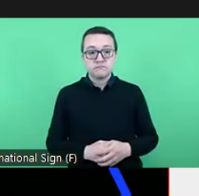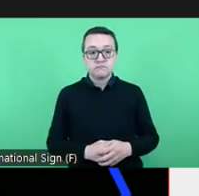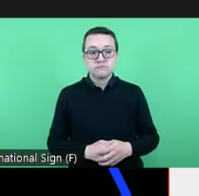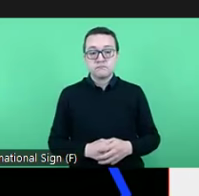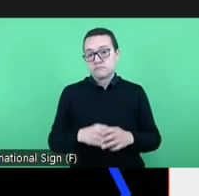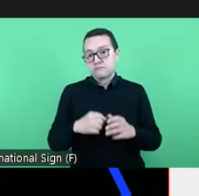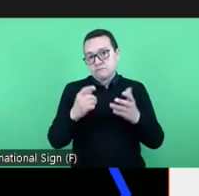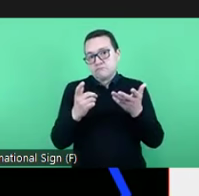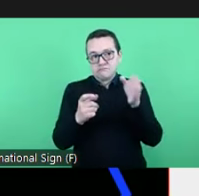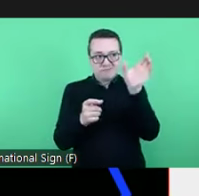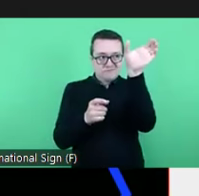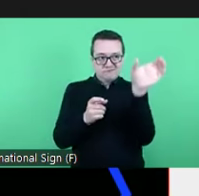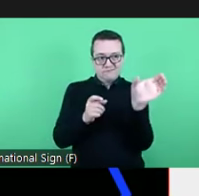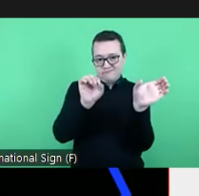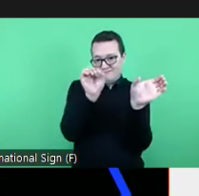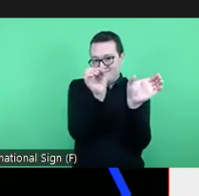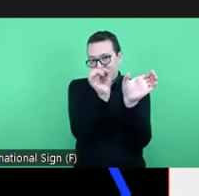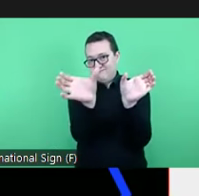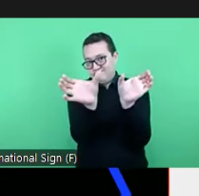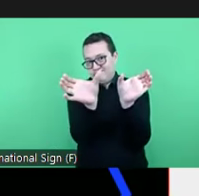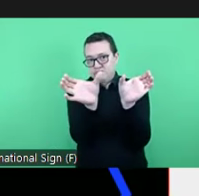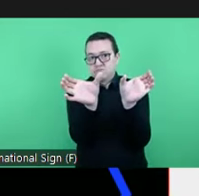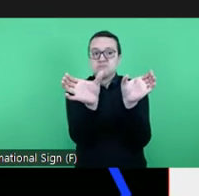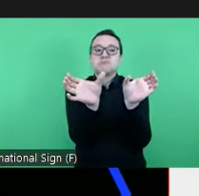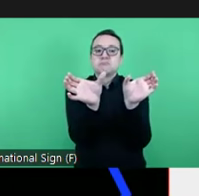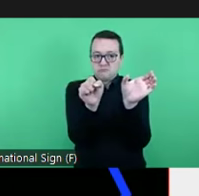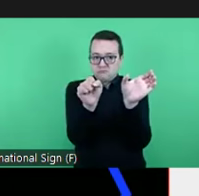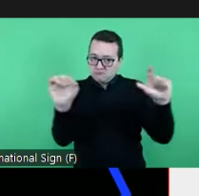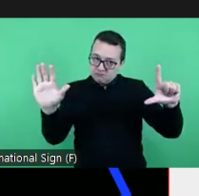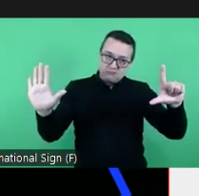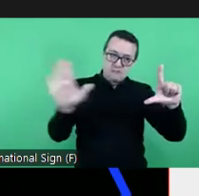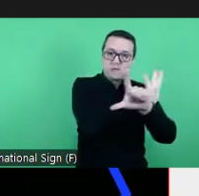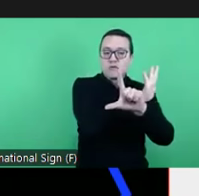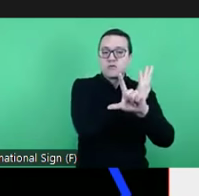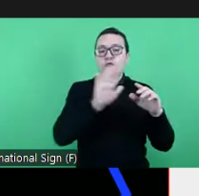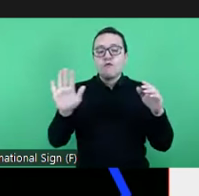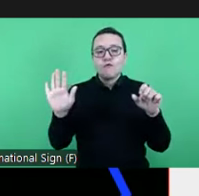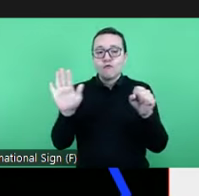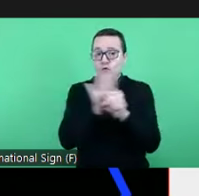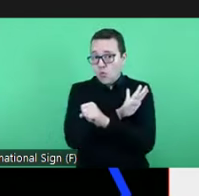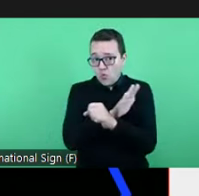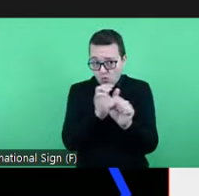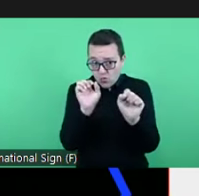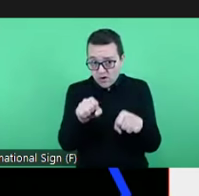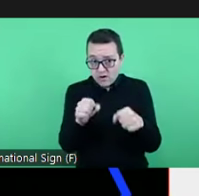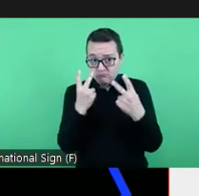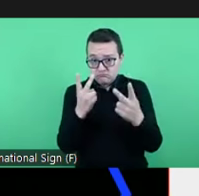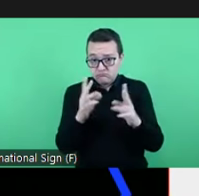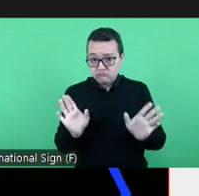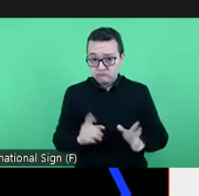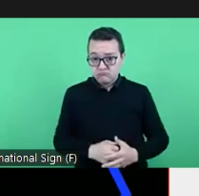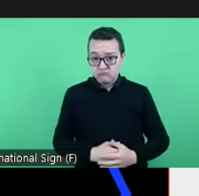proyectarla en modo presentación, Marina. pero ya vemos la pantalla.